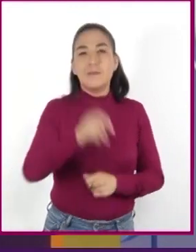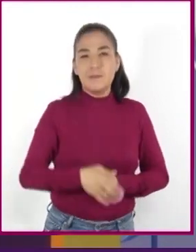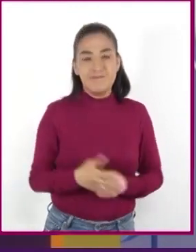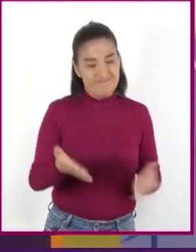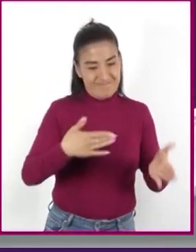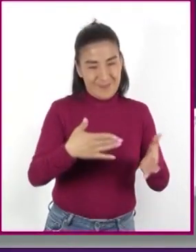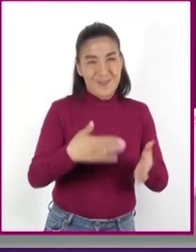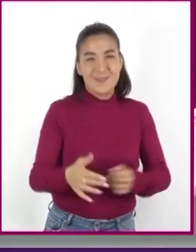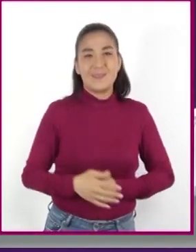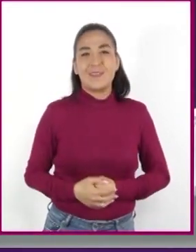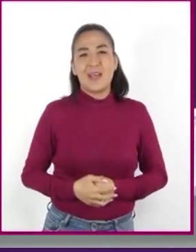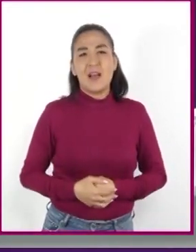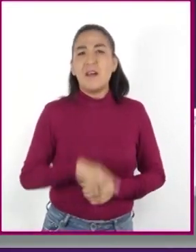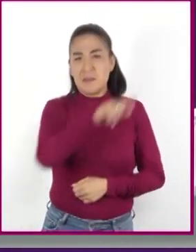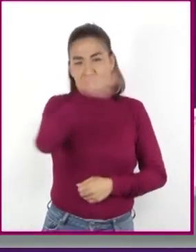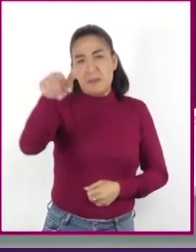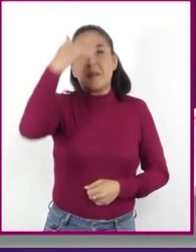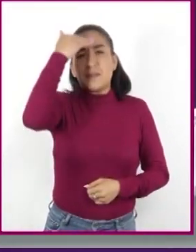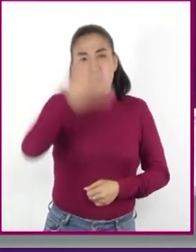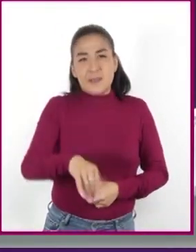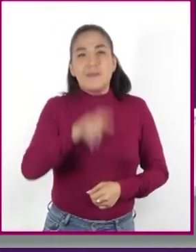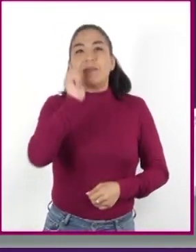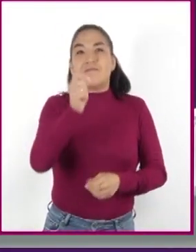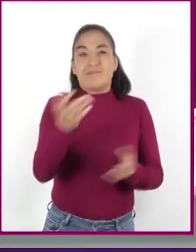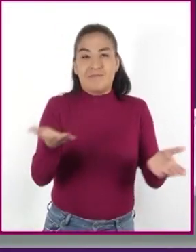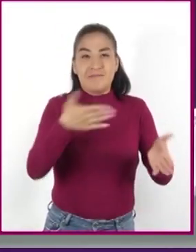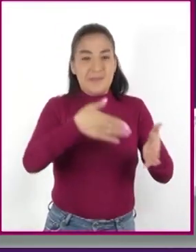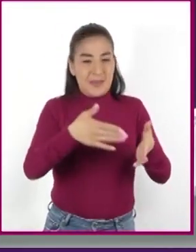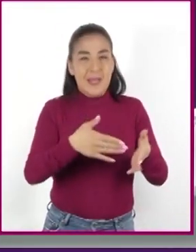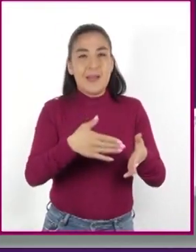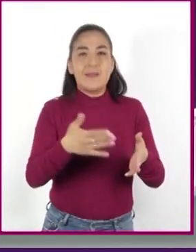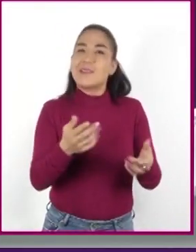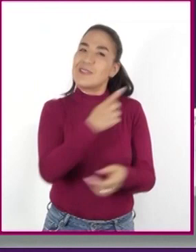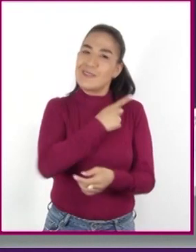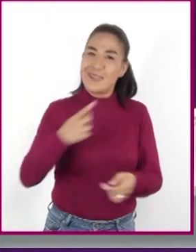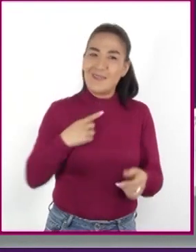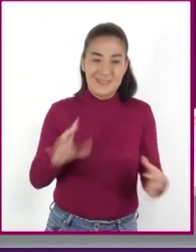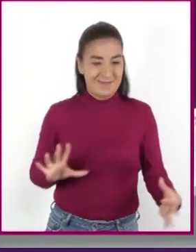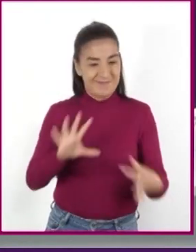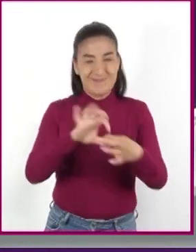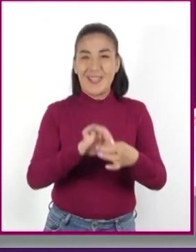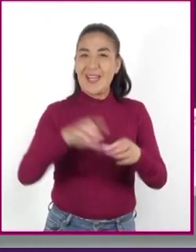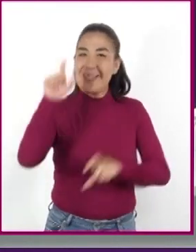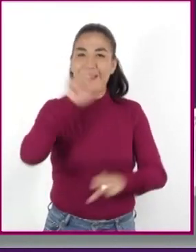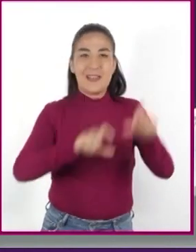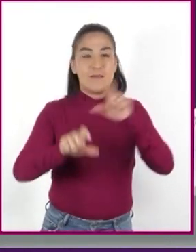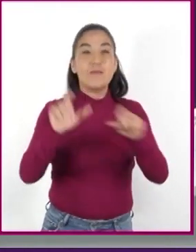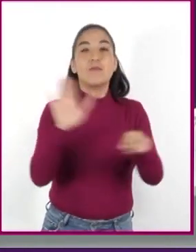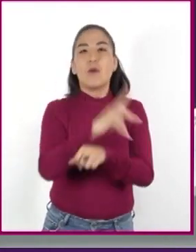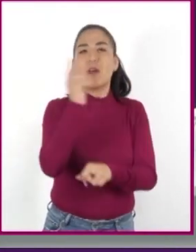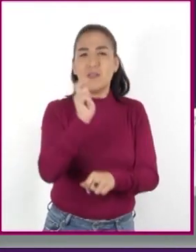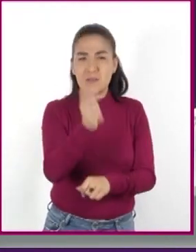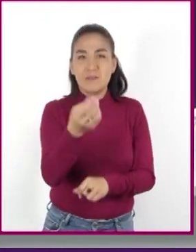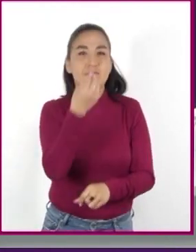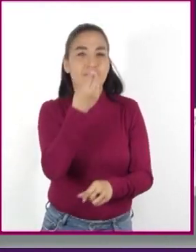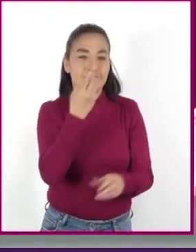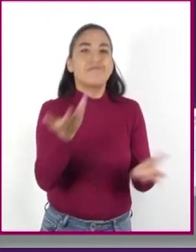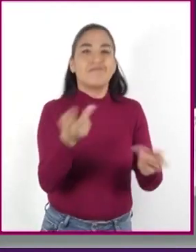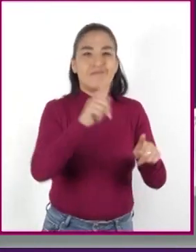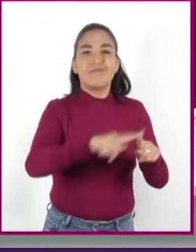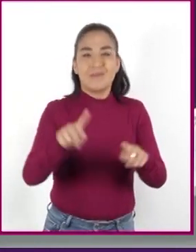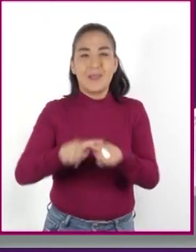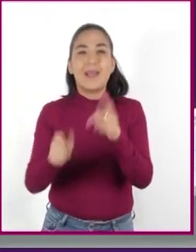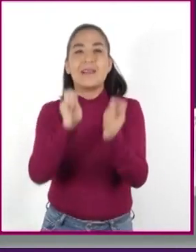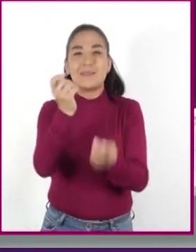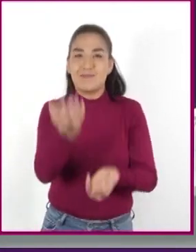cocinar. Como saben, esta práctica se explica con la química, ya que los alimentos se transforman mediante procesos como la